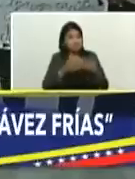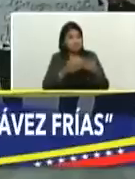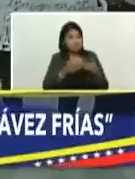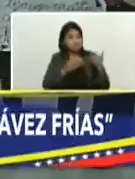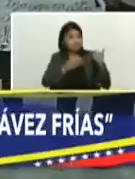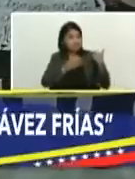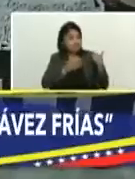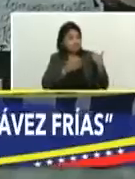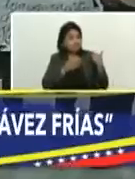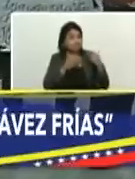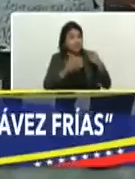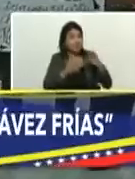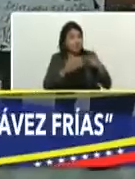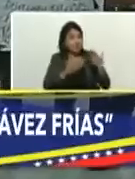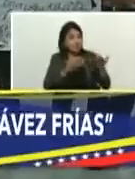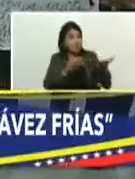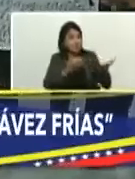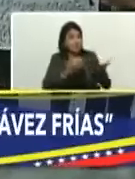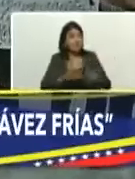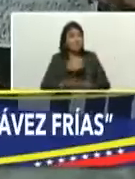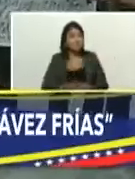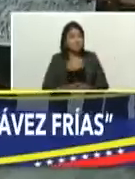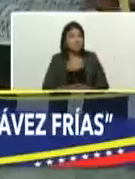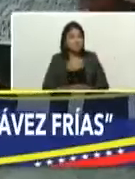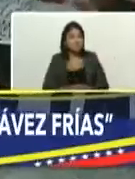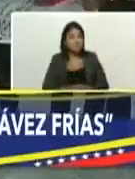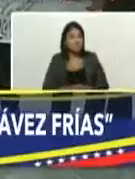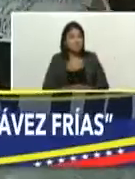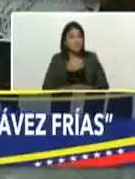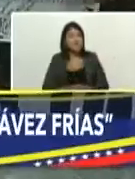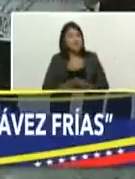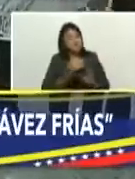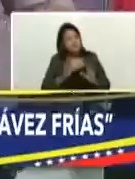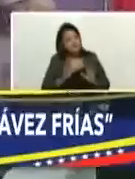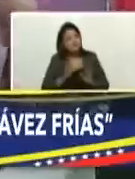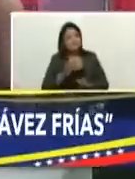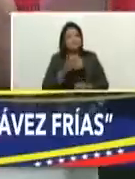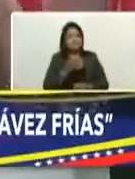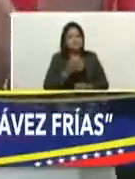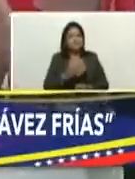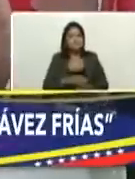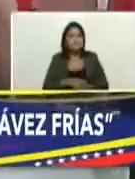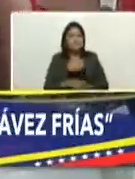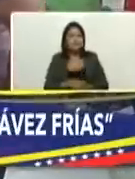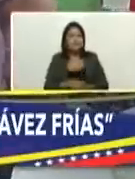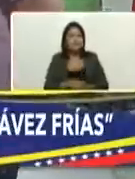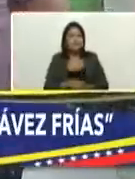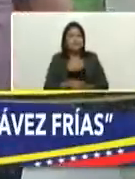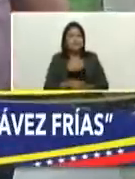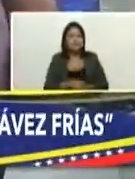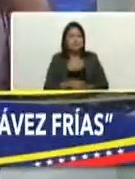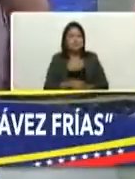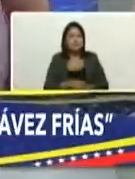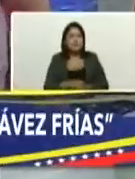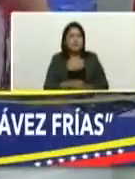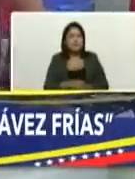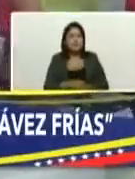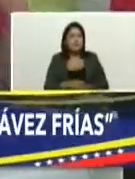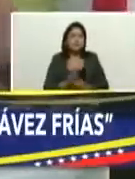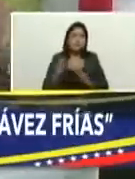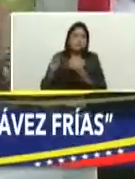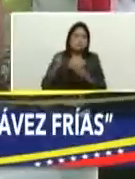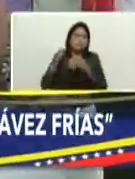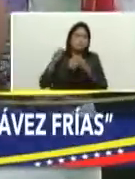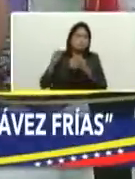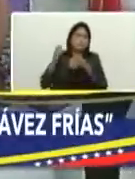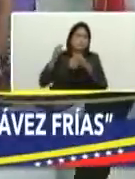patriótica, revolucionaria, y que bueno, que a pesar de las medidas criminales contra nuestro pueblo,